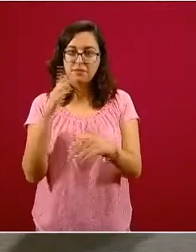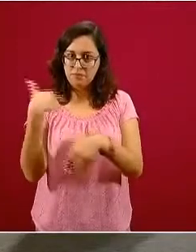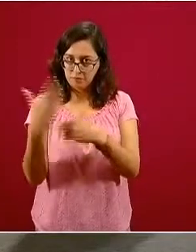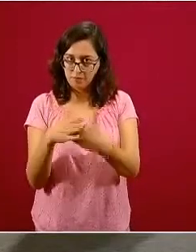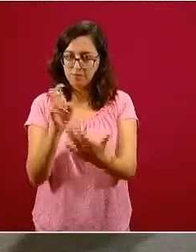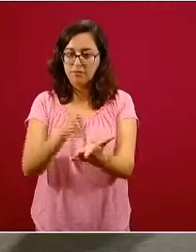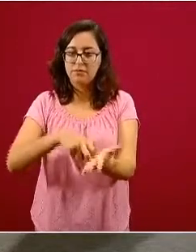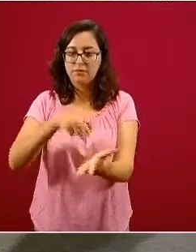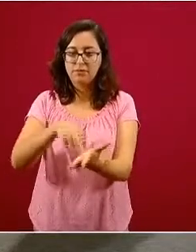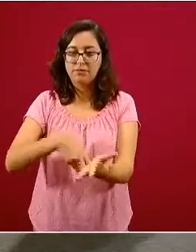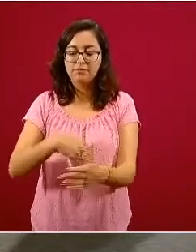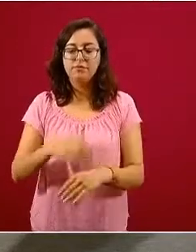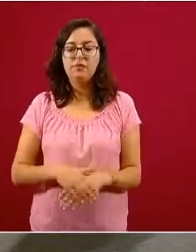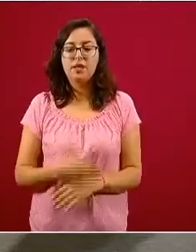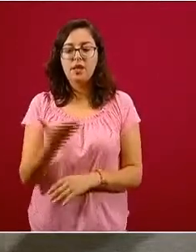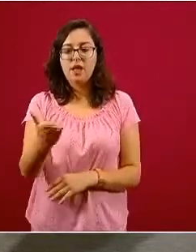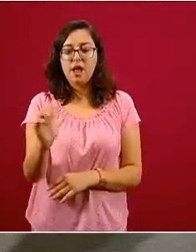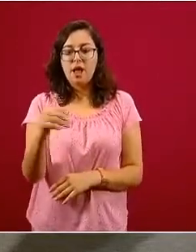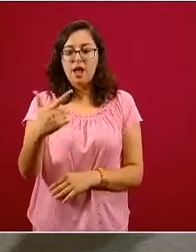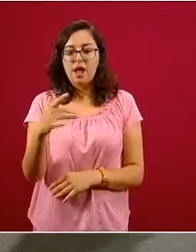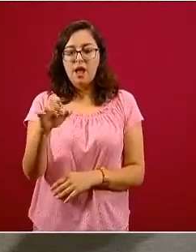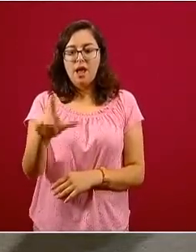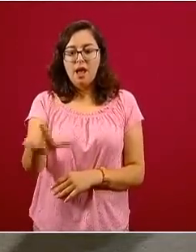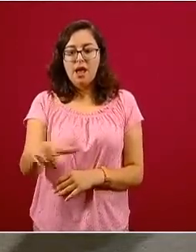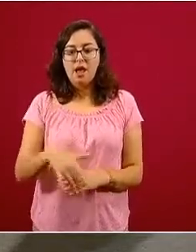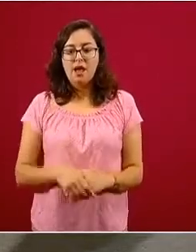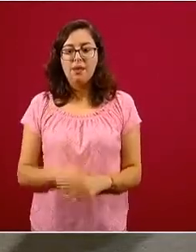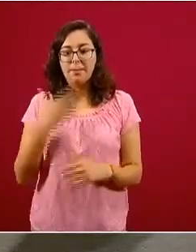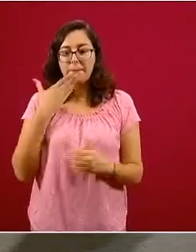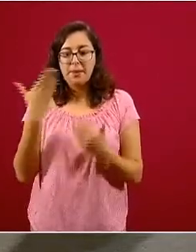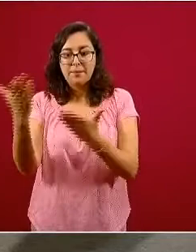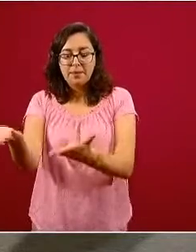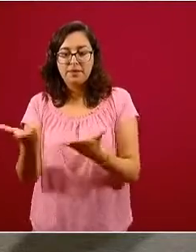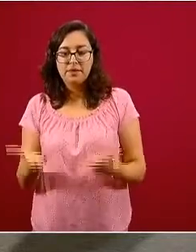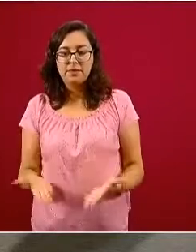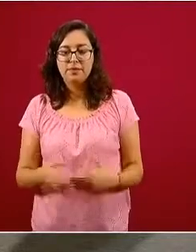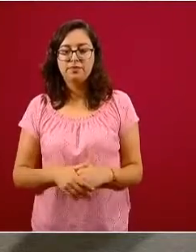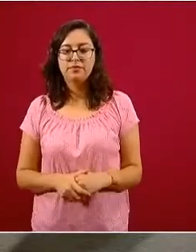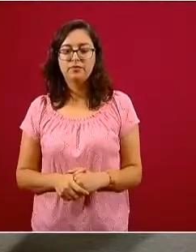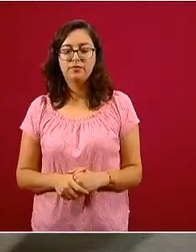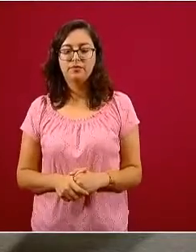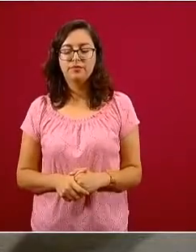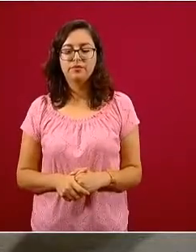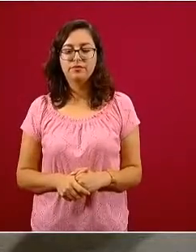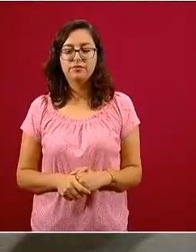el dato corregido. Ángel, por favor, le damos la bienvenida.